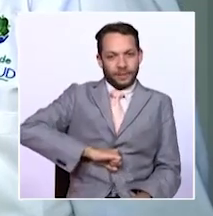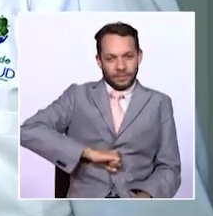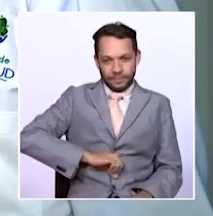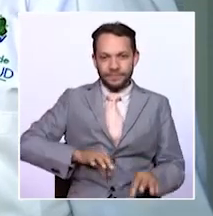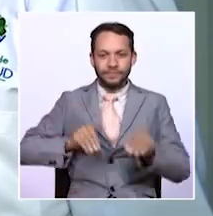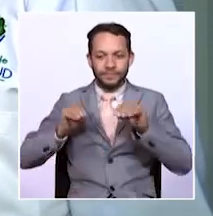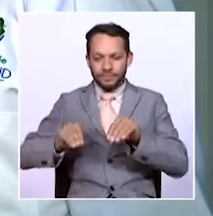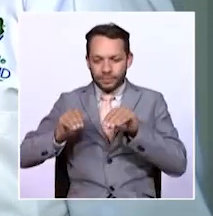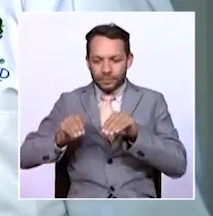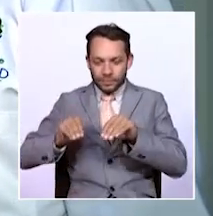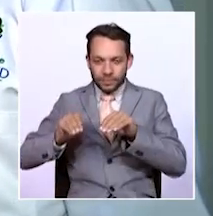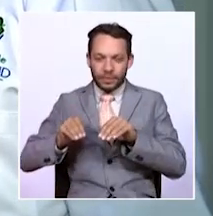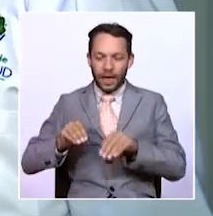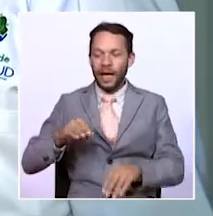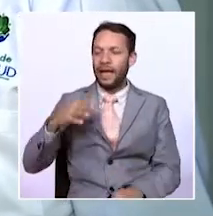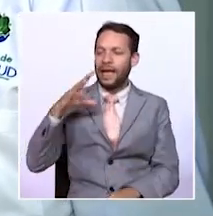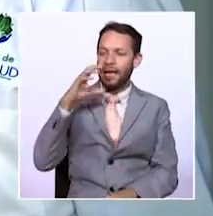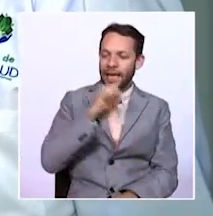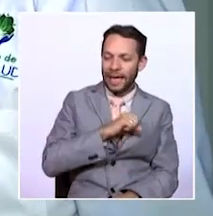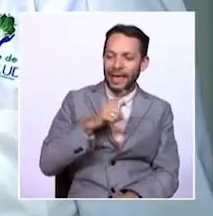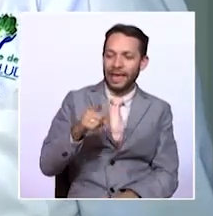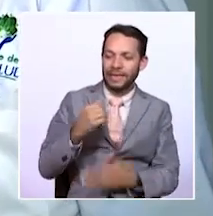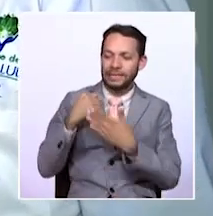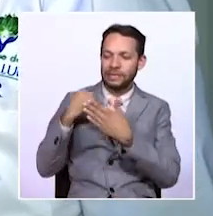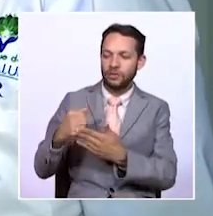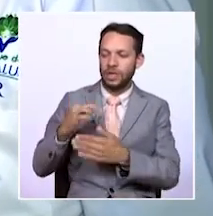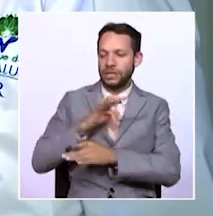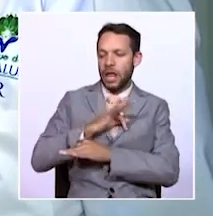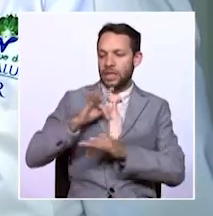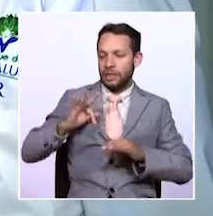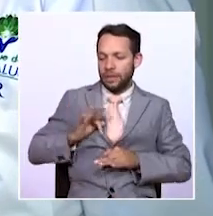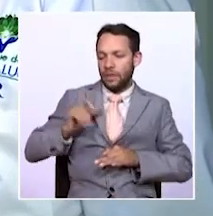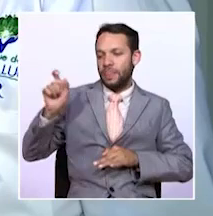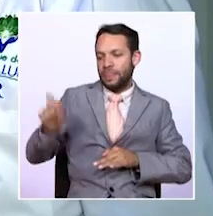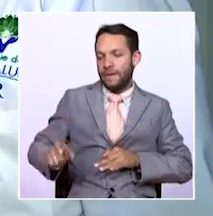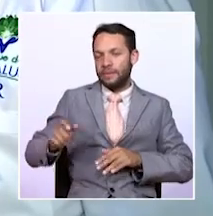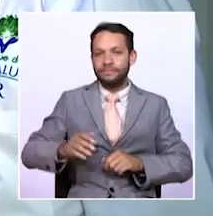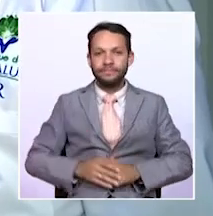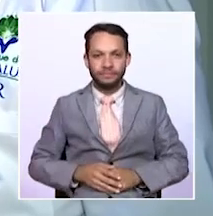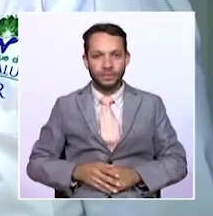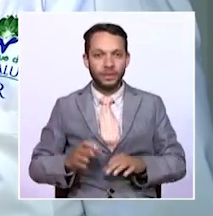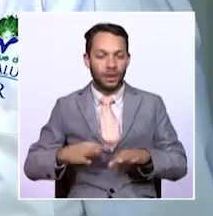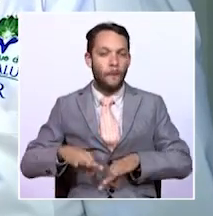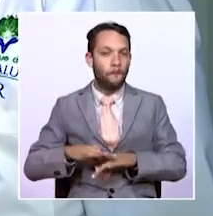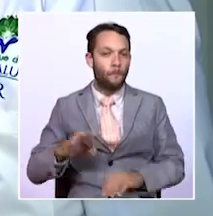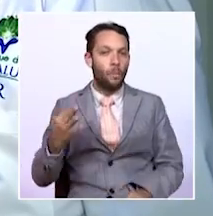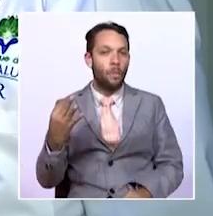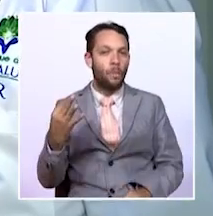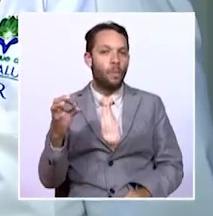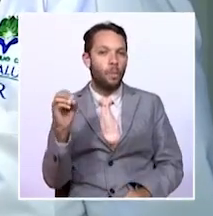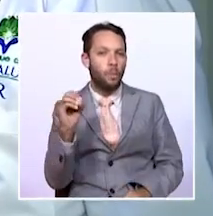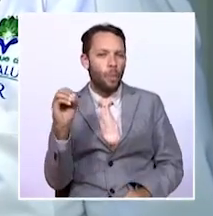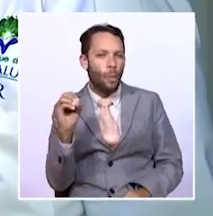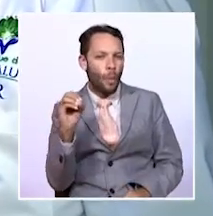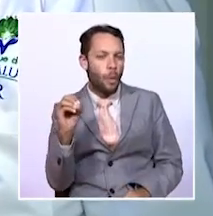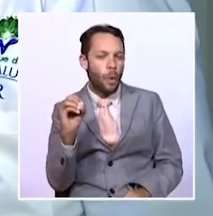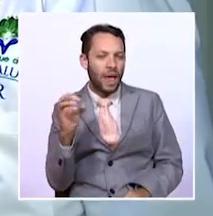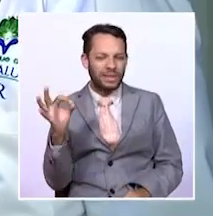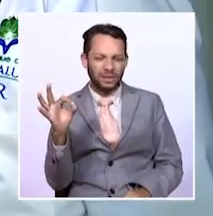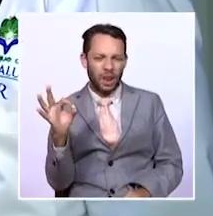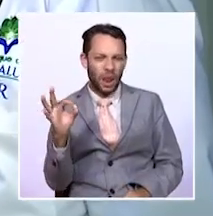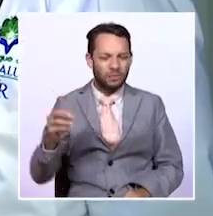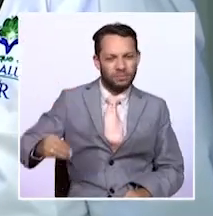la mayoría de los casos este tipo de diagnóstico. Encontramos el cálculo, encontramos cualquier tipo de